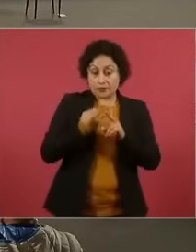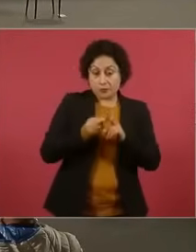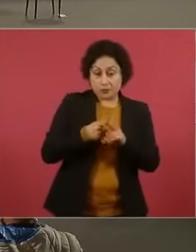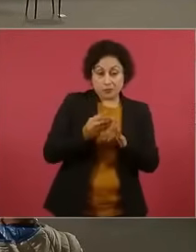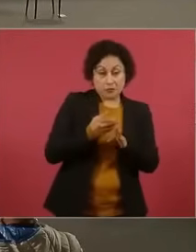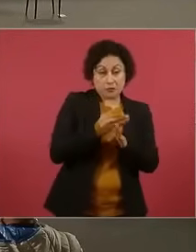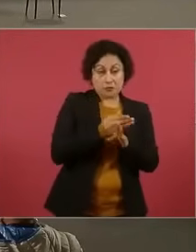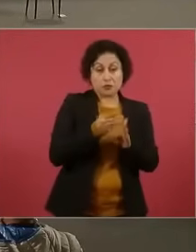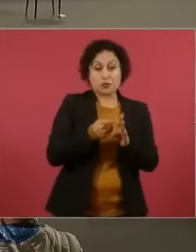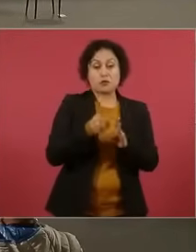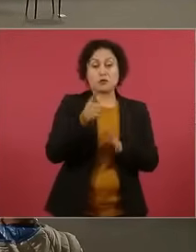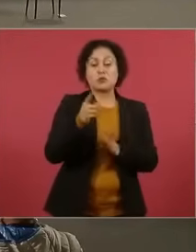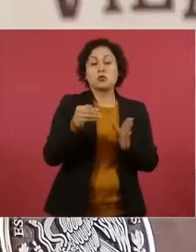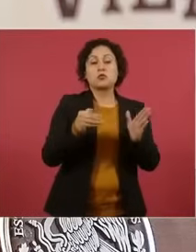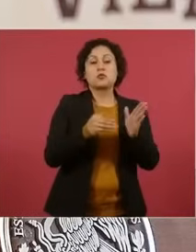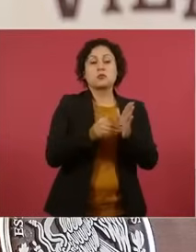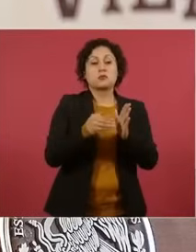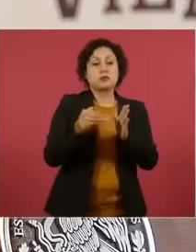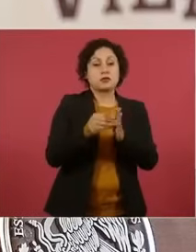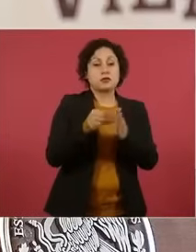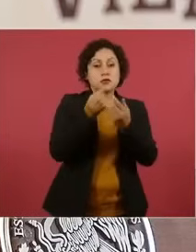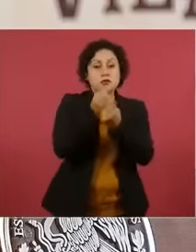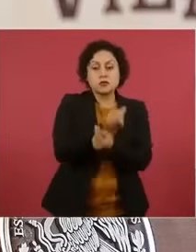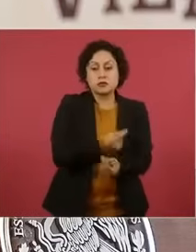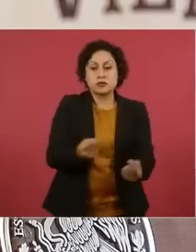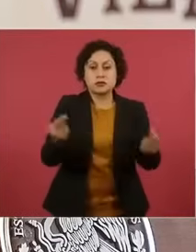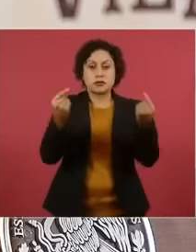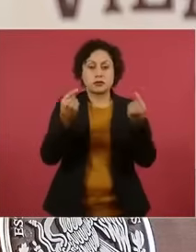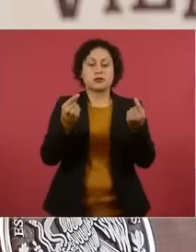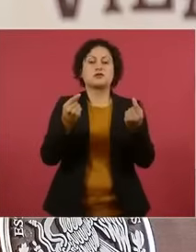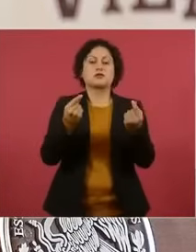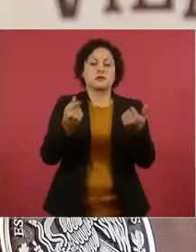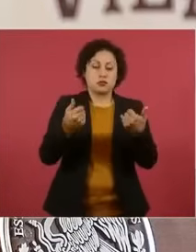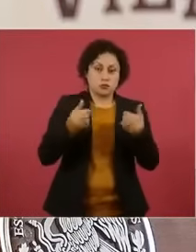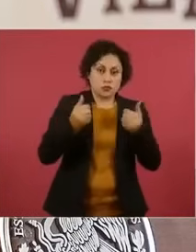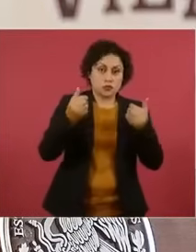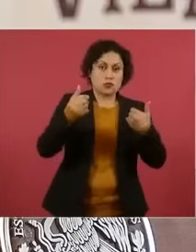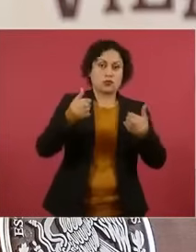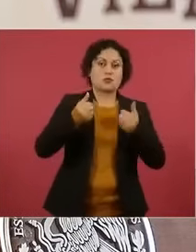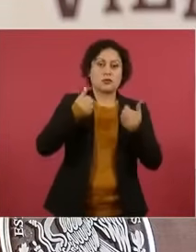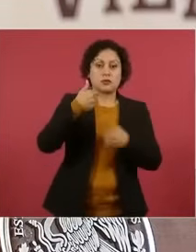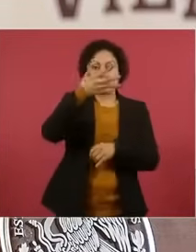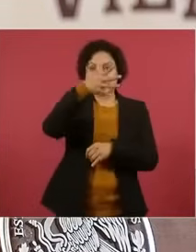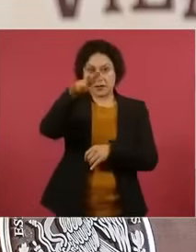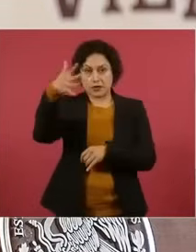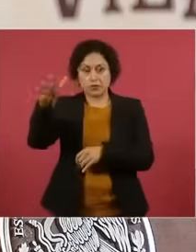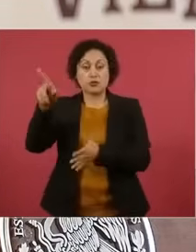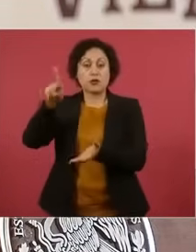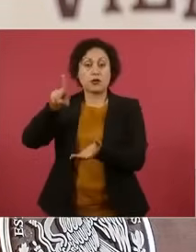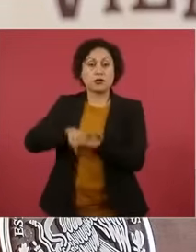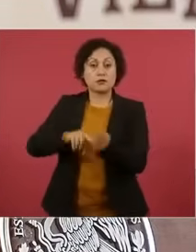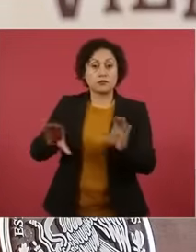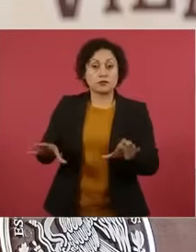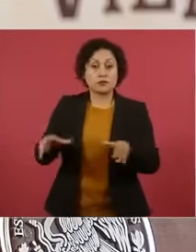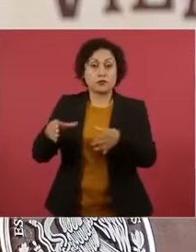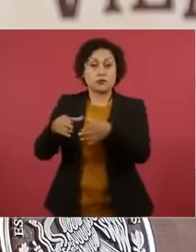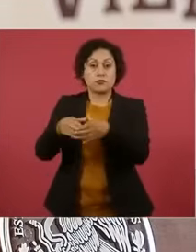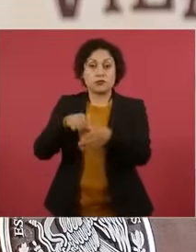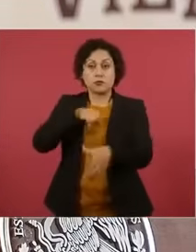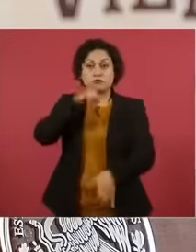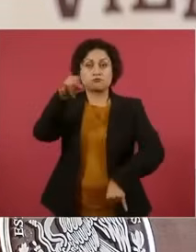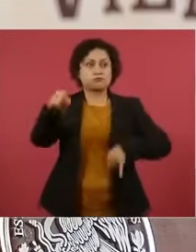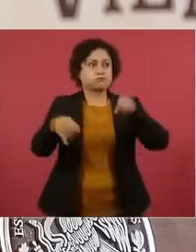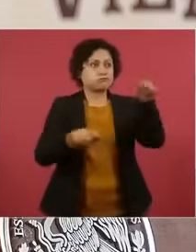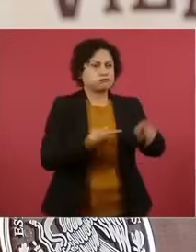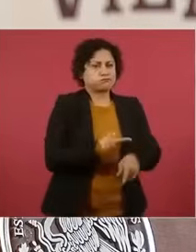de niñas y niños, jóvenes y adultos de las zonas indígenas y de las zonas más pobres del